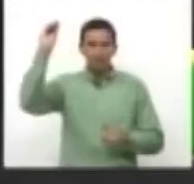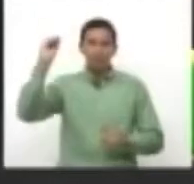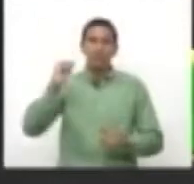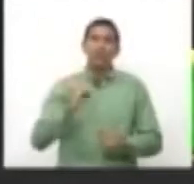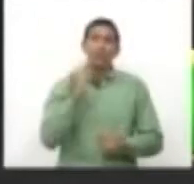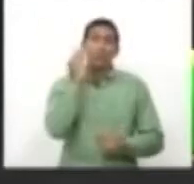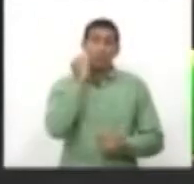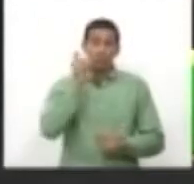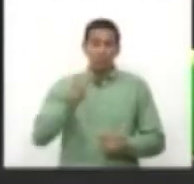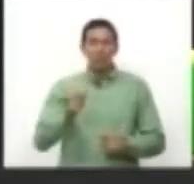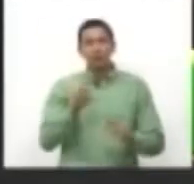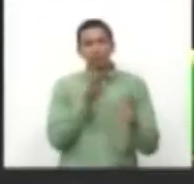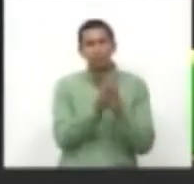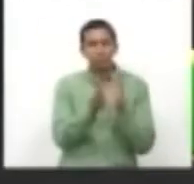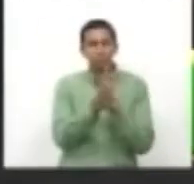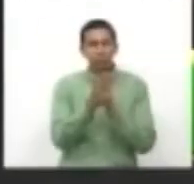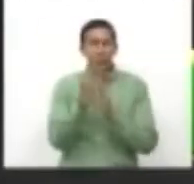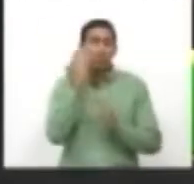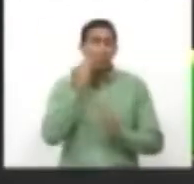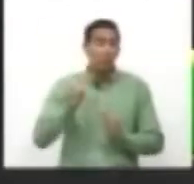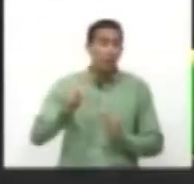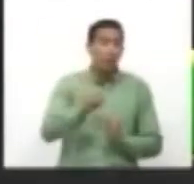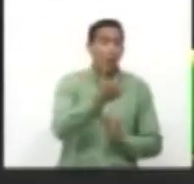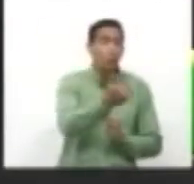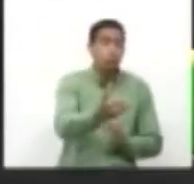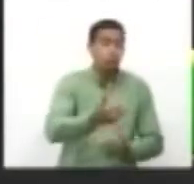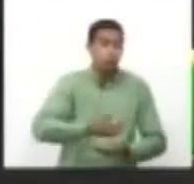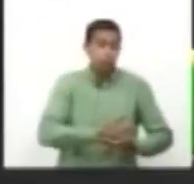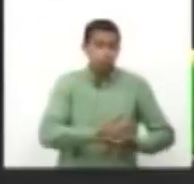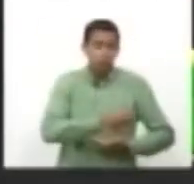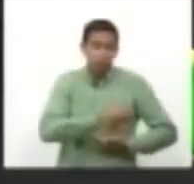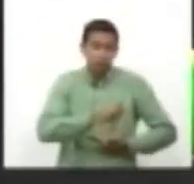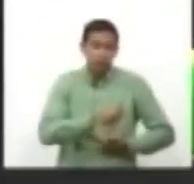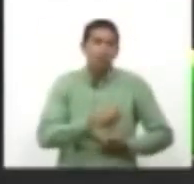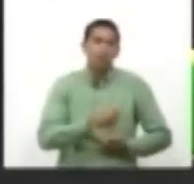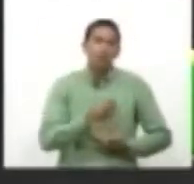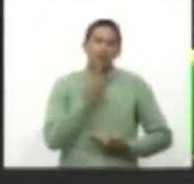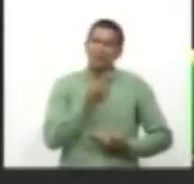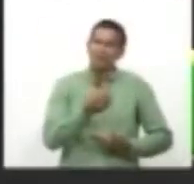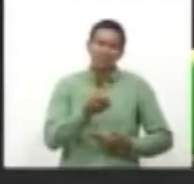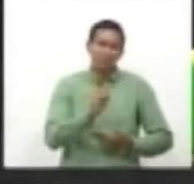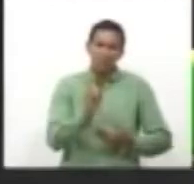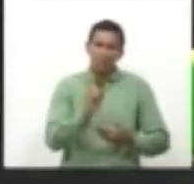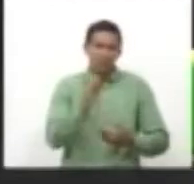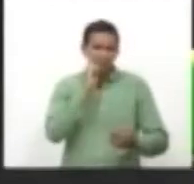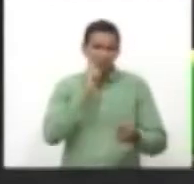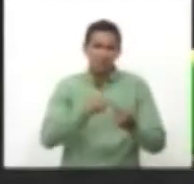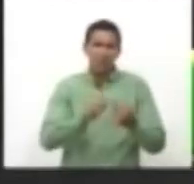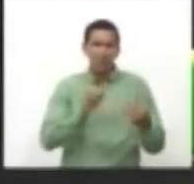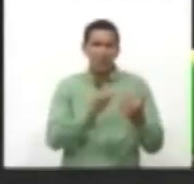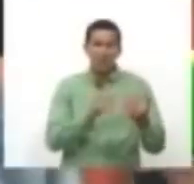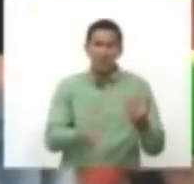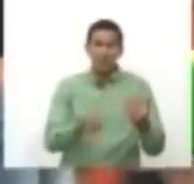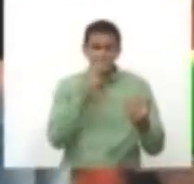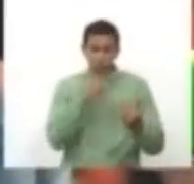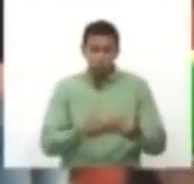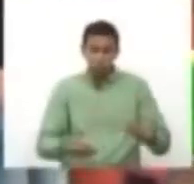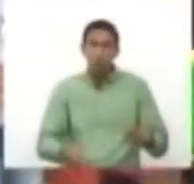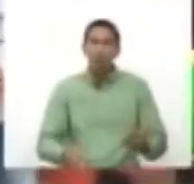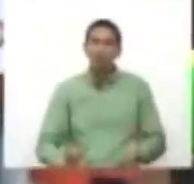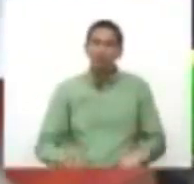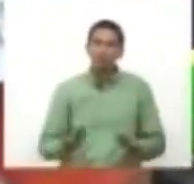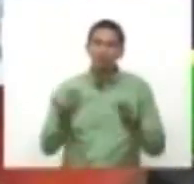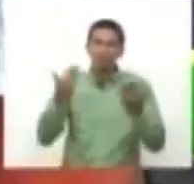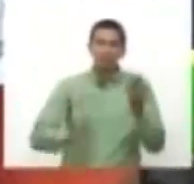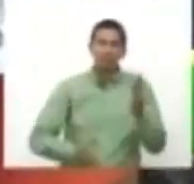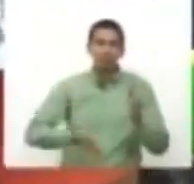congresista manifestó a las madres lactantes la importancia de decirle no a la guerra, siendo los niños los grandes beneficiados debido a